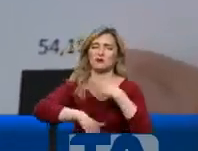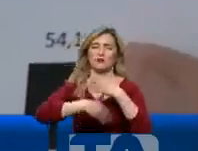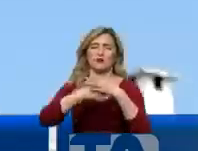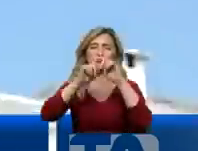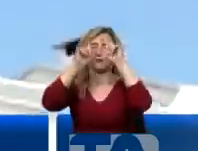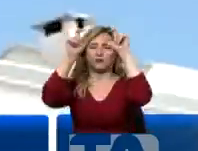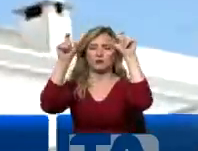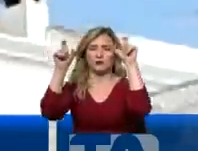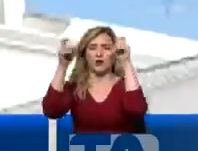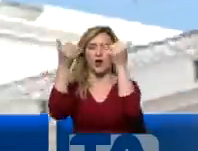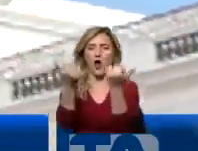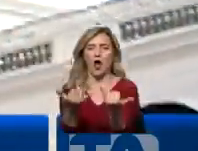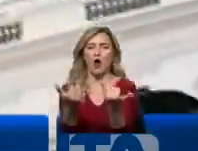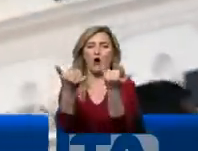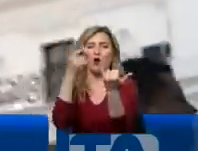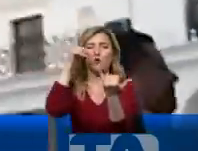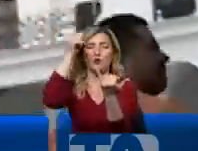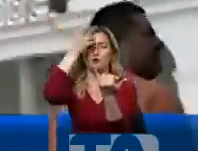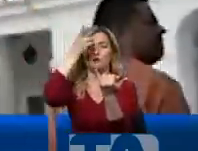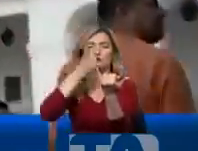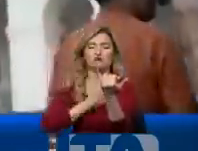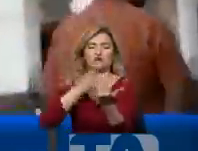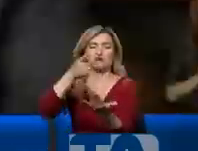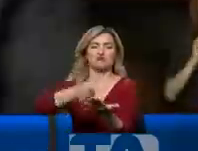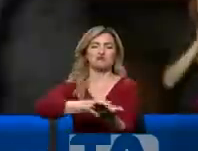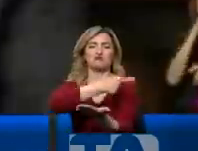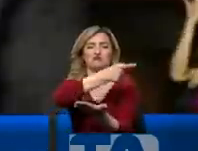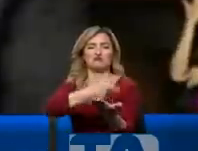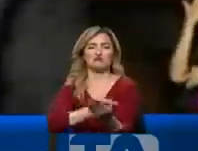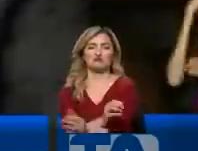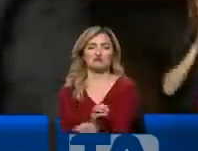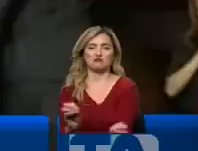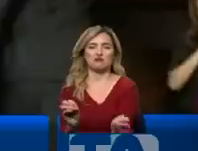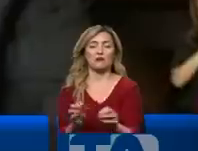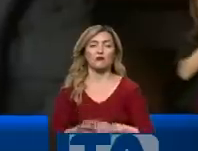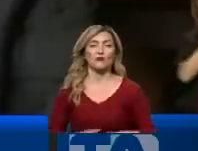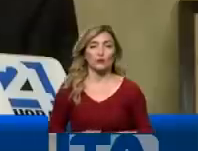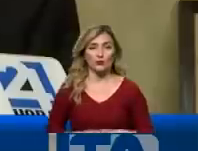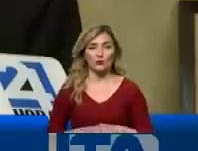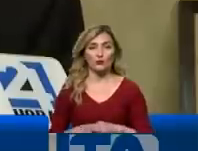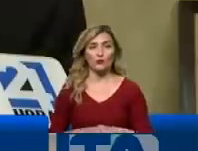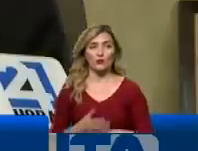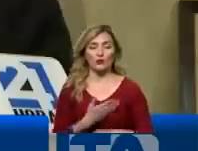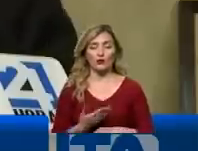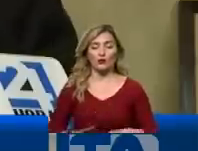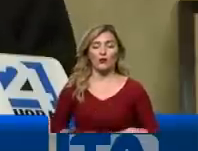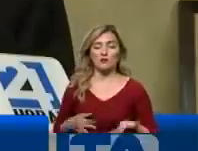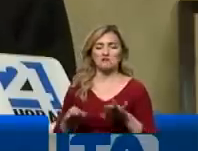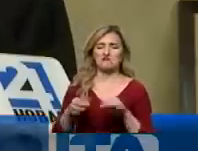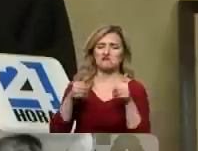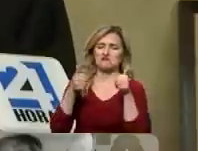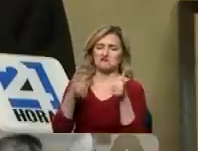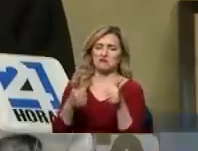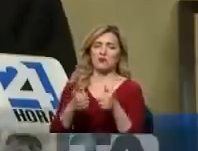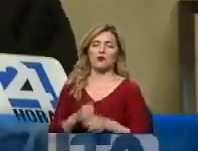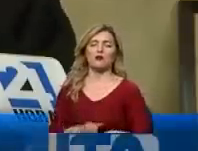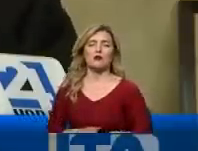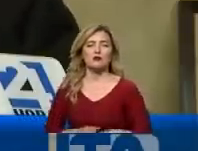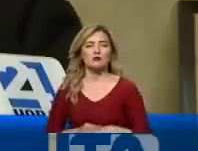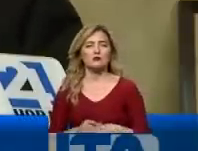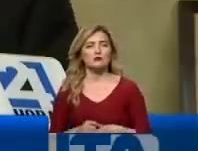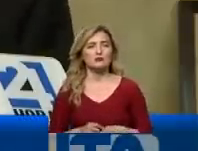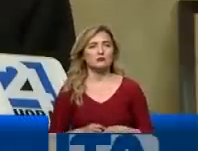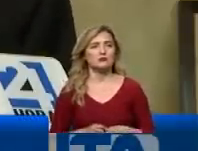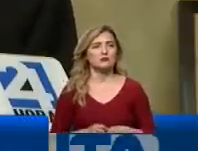las empresas. Ahora, finalmente, el gobierno prescinde de él, como anunció el primer mandatario en su cadena. Buena medida, se le ayuda en cuanto